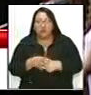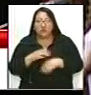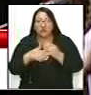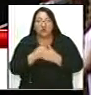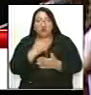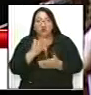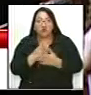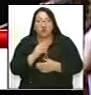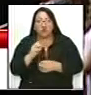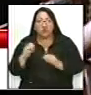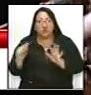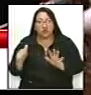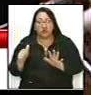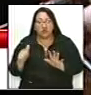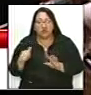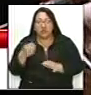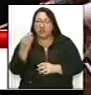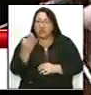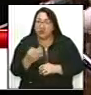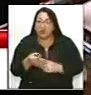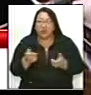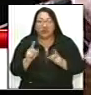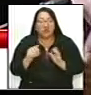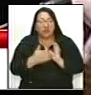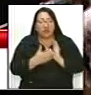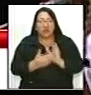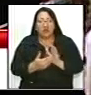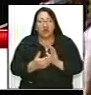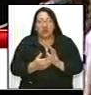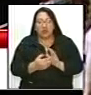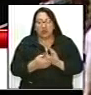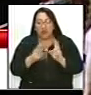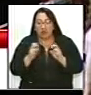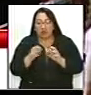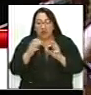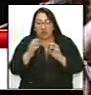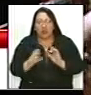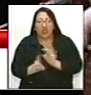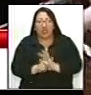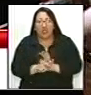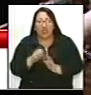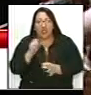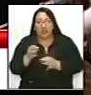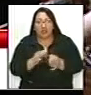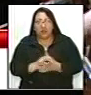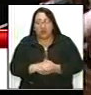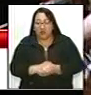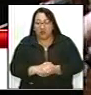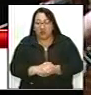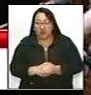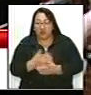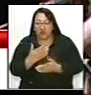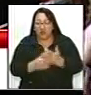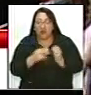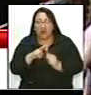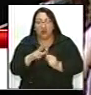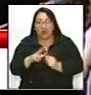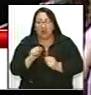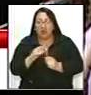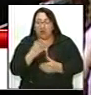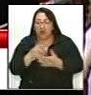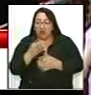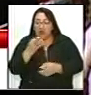sentencia 006, siempre y cuando se presentaran las razones legítimas a las que se hace referencia el fundamento 23C de la